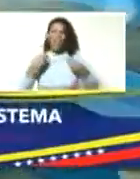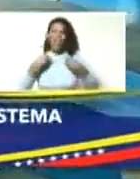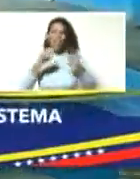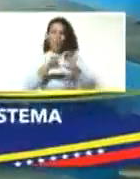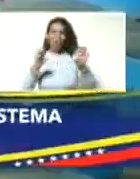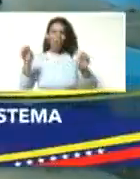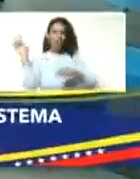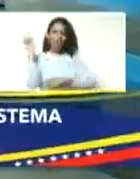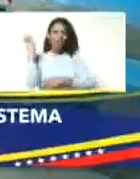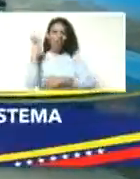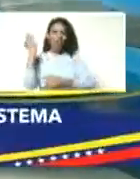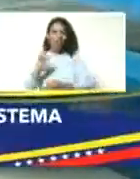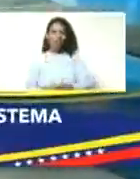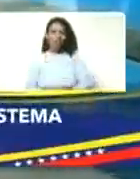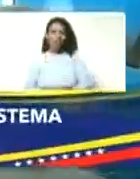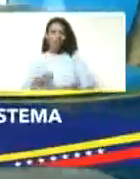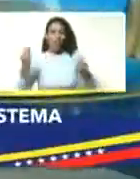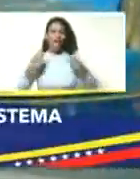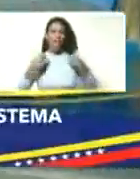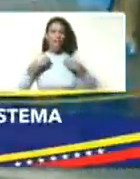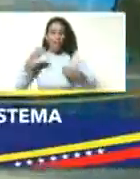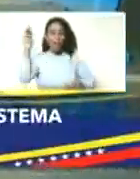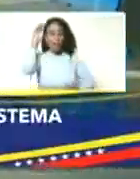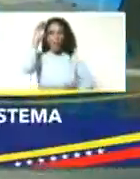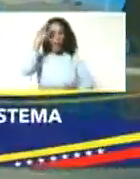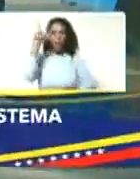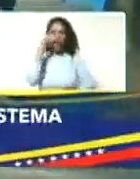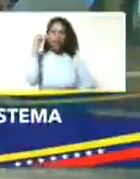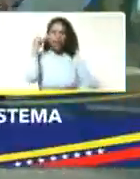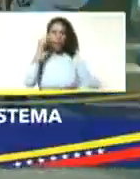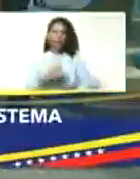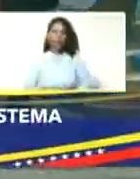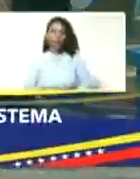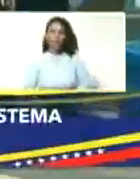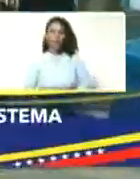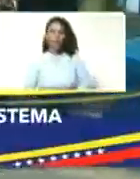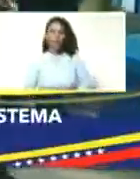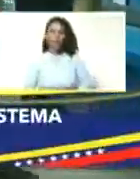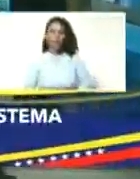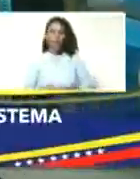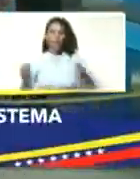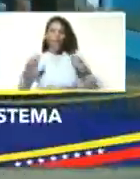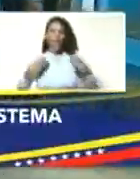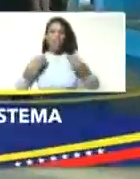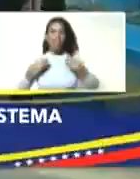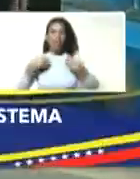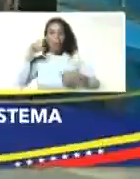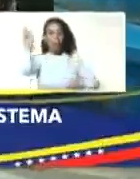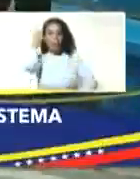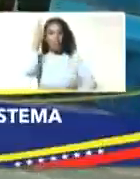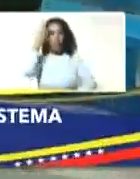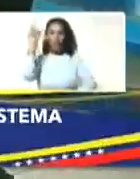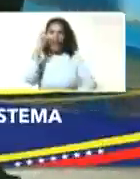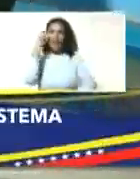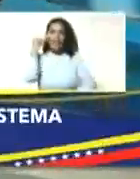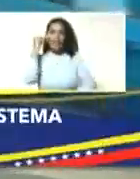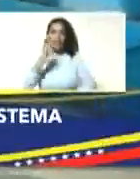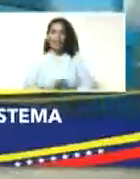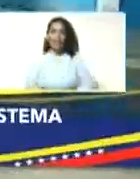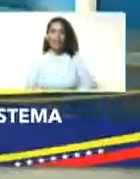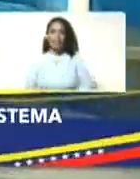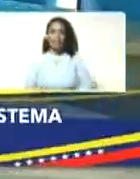educación venezolana! ¡Que vivan las maestras y los maestros! ¡Que vivan los profesores y las